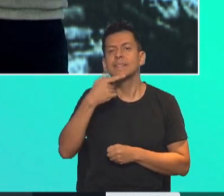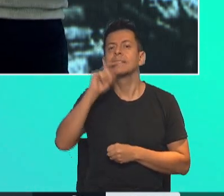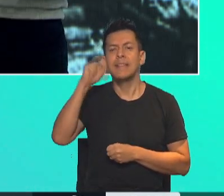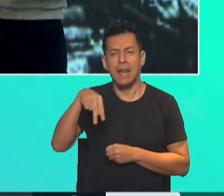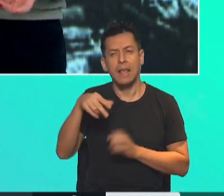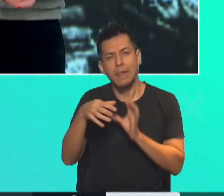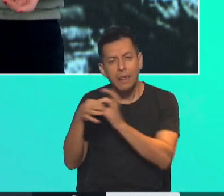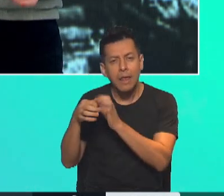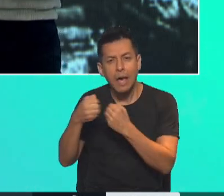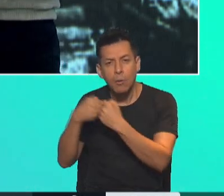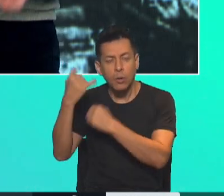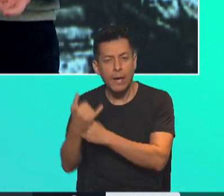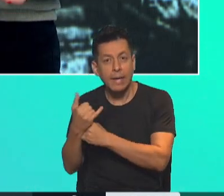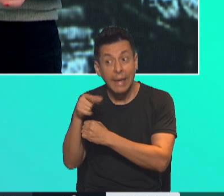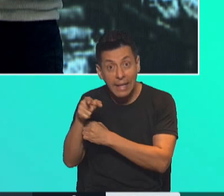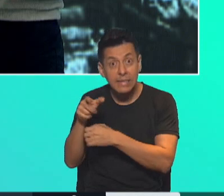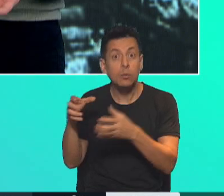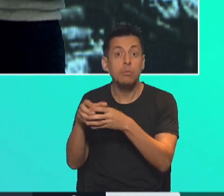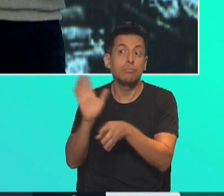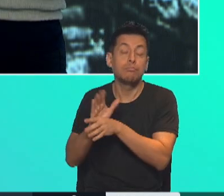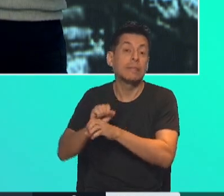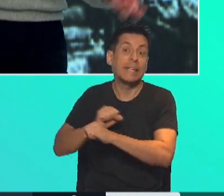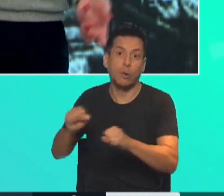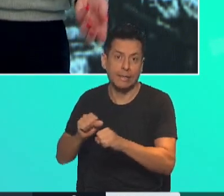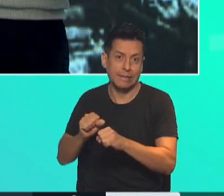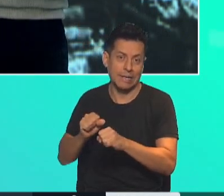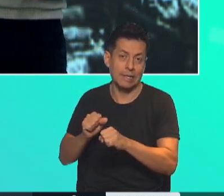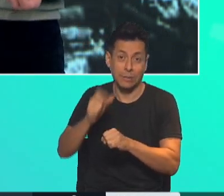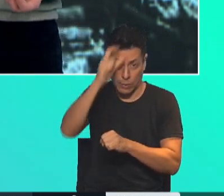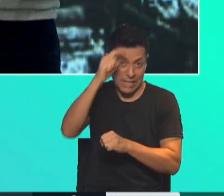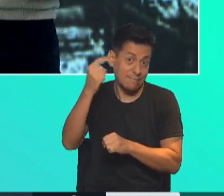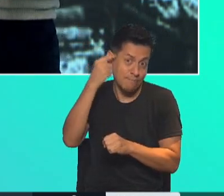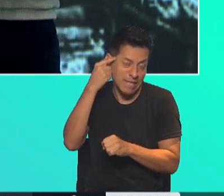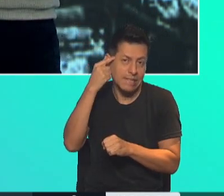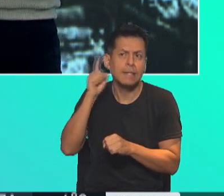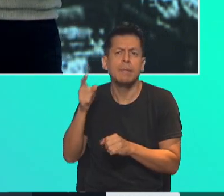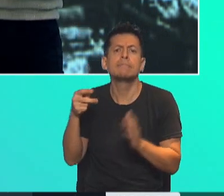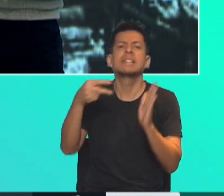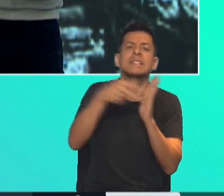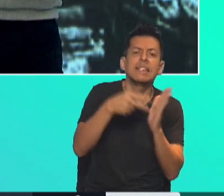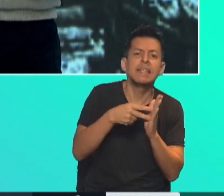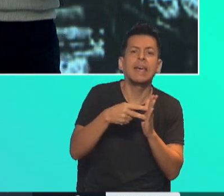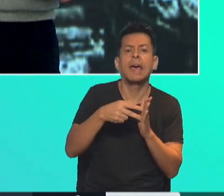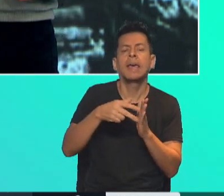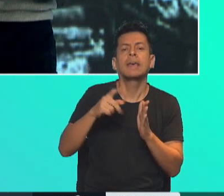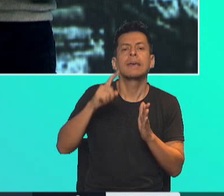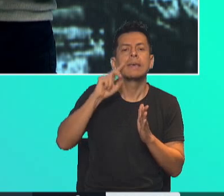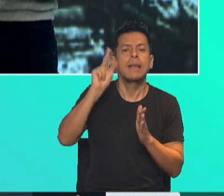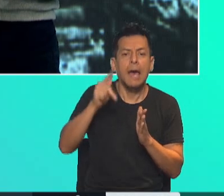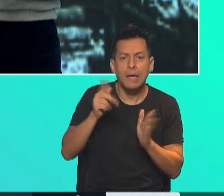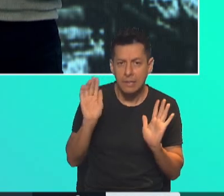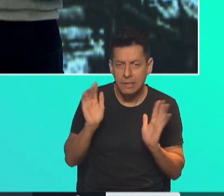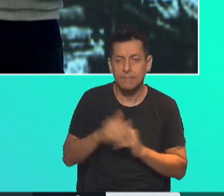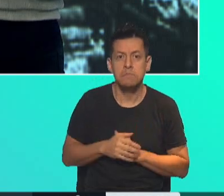esta organización es considerada terrorista por turquía también está en siria y en irak y esto lo ve como una vía de turquía